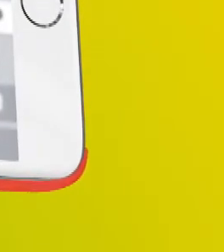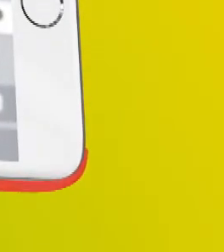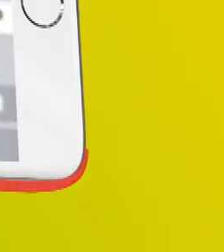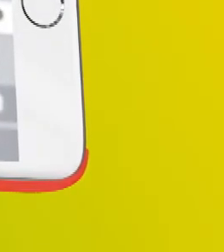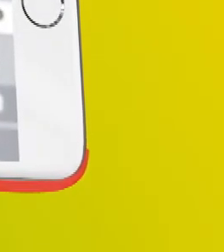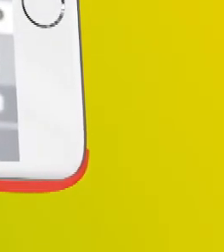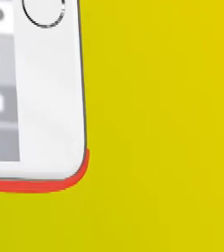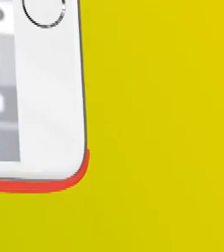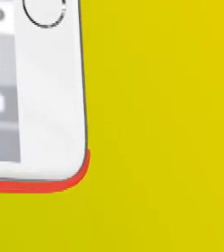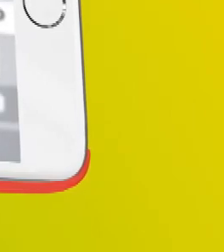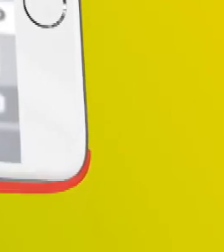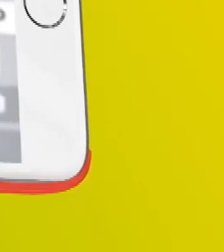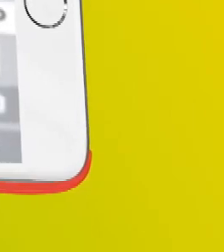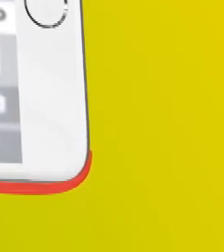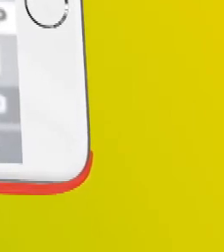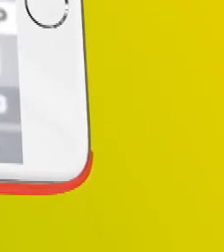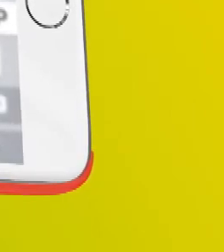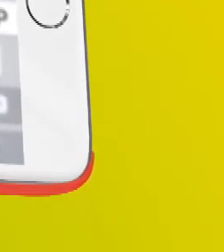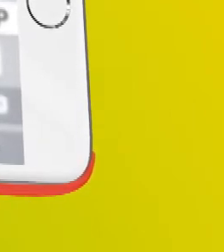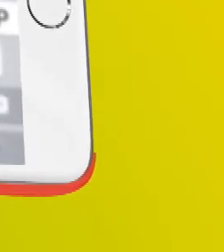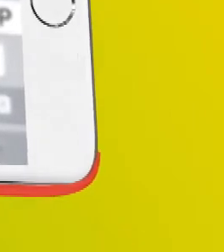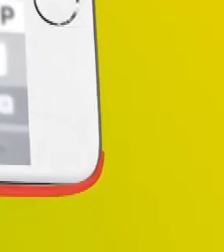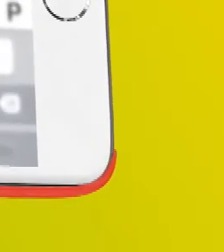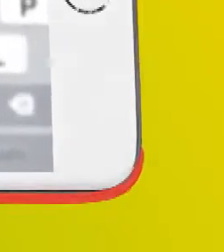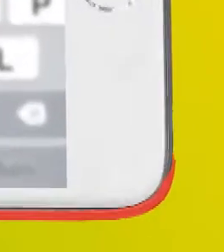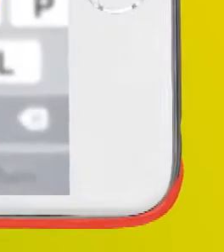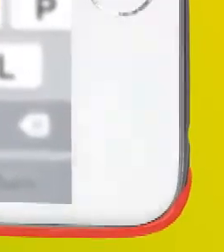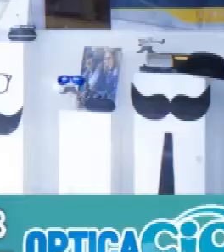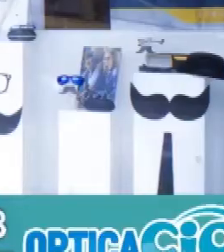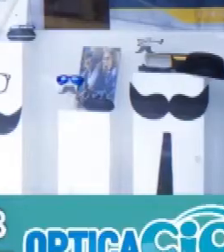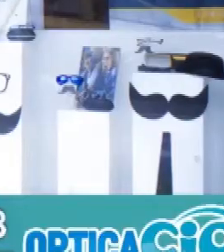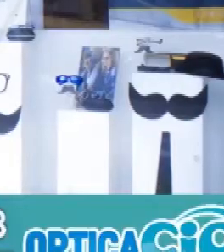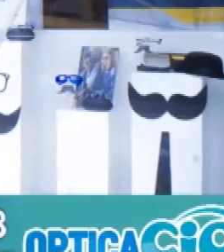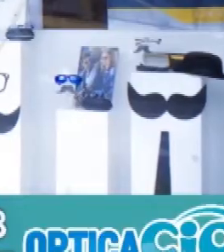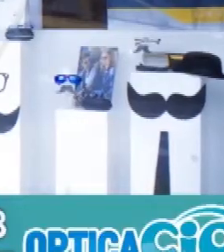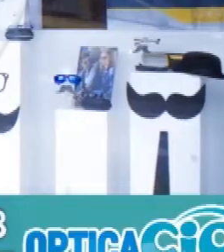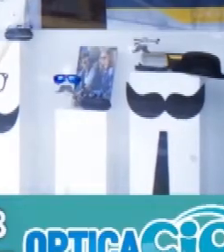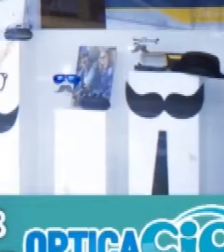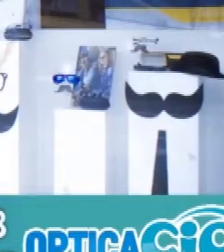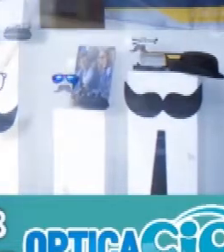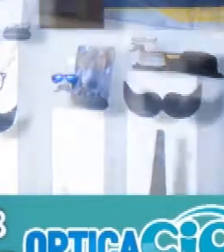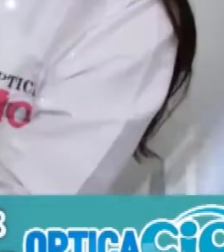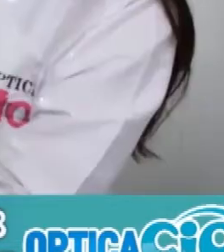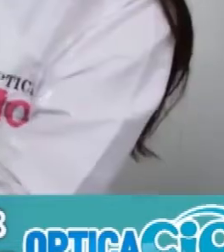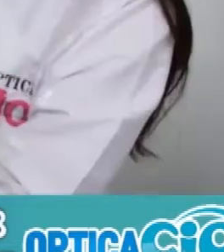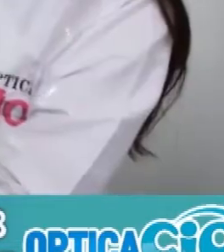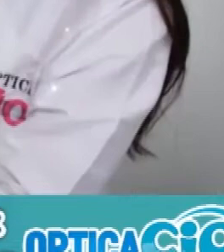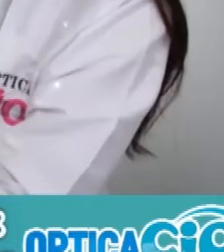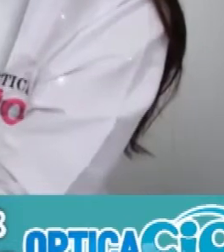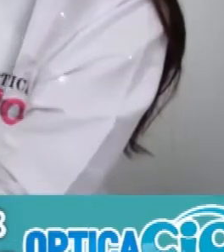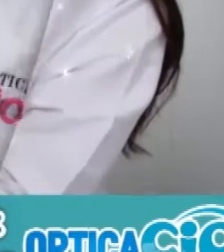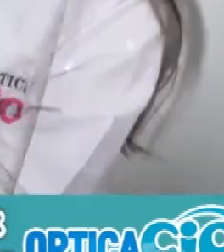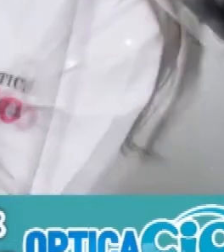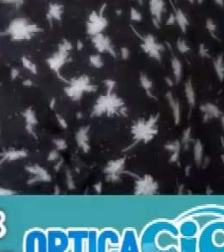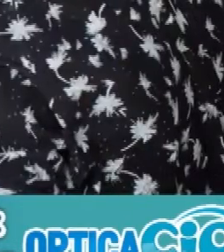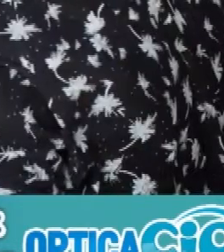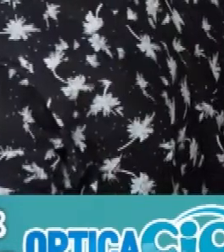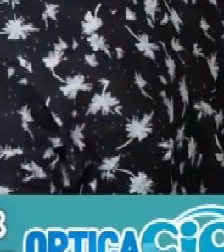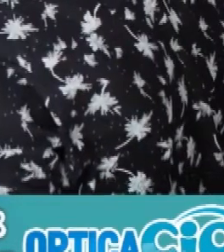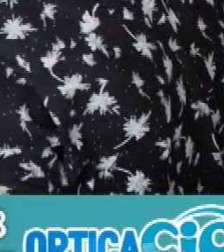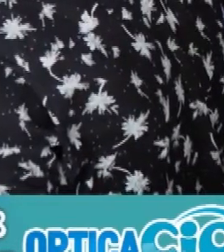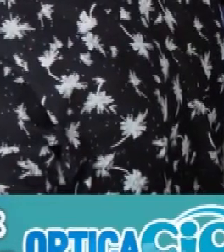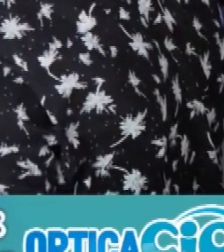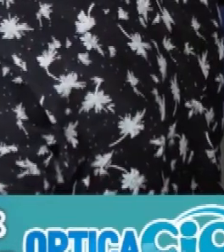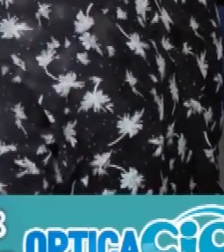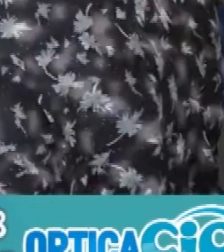322-305-2920. El WhatsApp de Enlace Televisión. Más cerca de ti. Cuida tus ojos con la óptica CIO limitada, consulta integral y